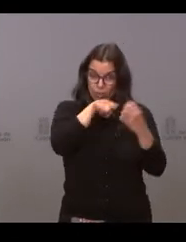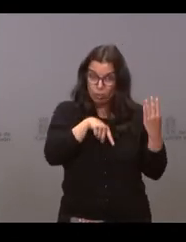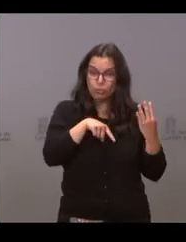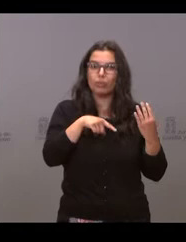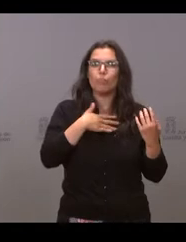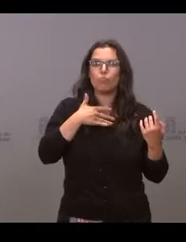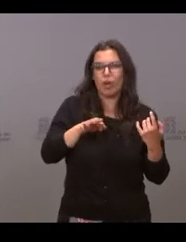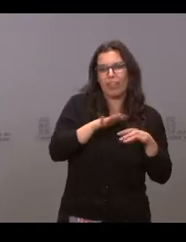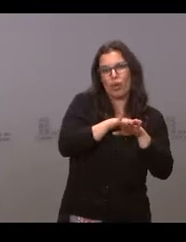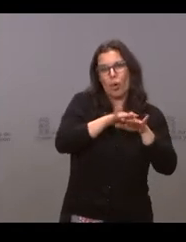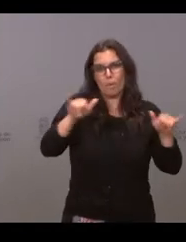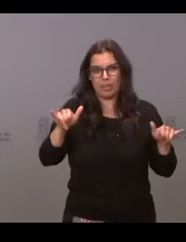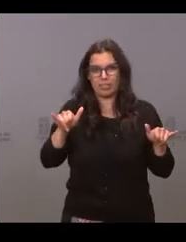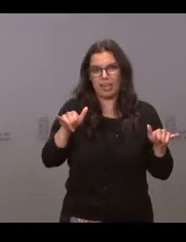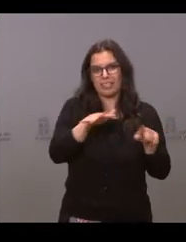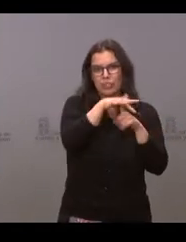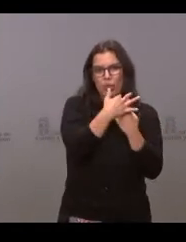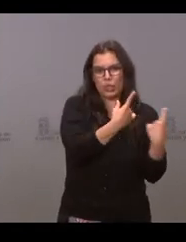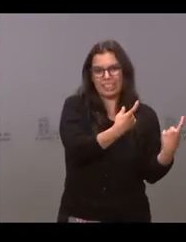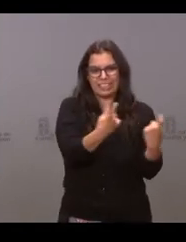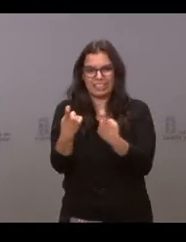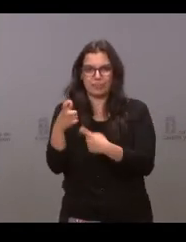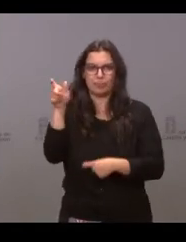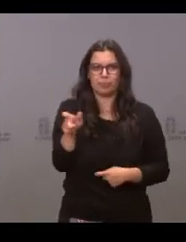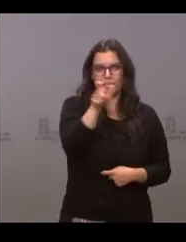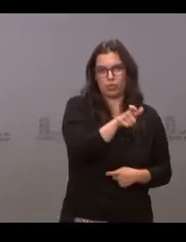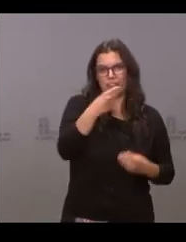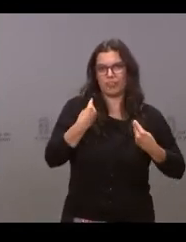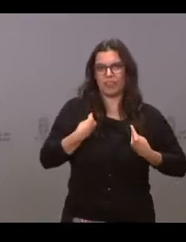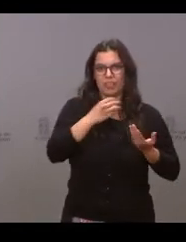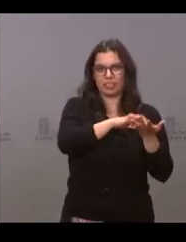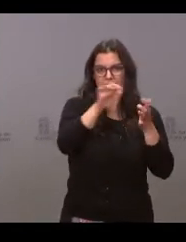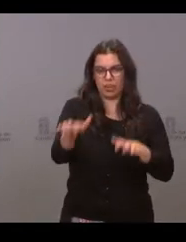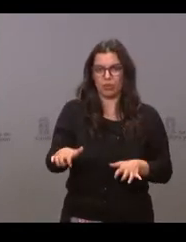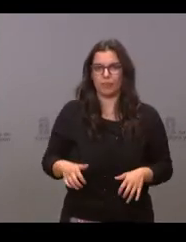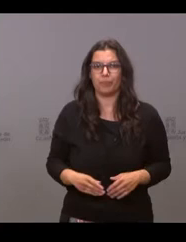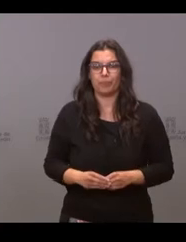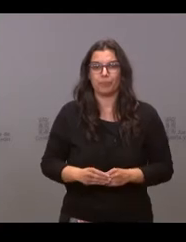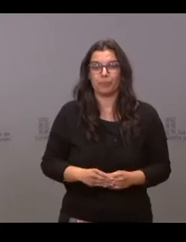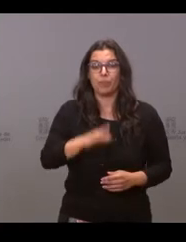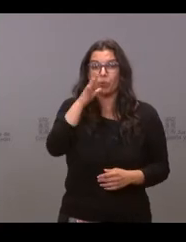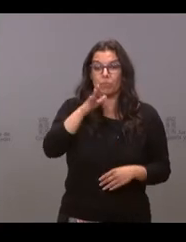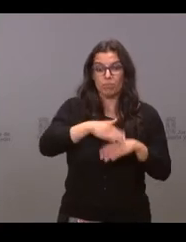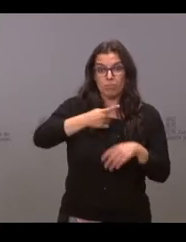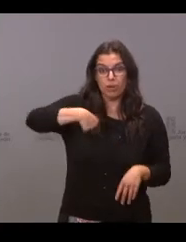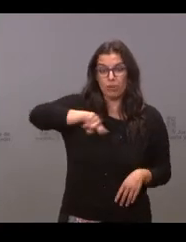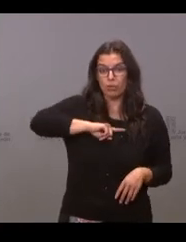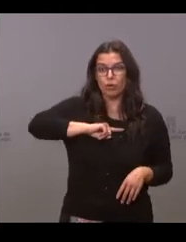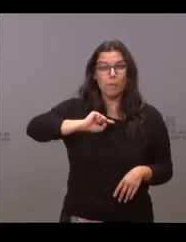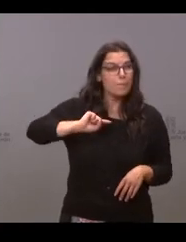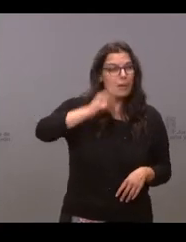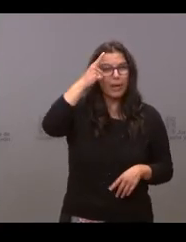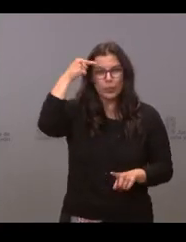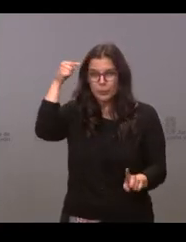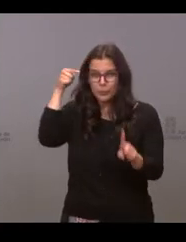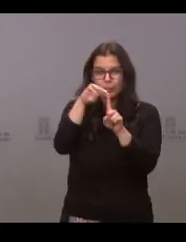paliar las necesidades que tiene la gente en nuestra comunidad autónoma porque para nosotros lo primero son las